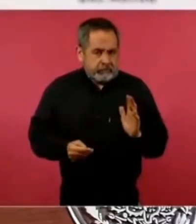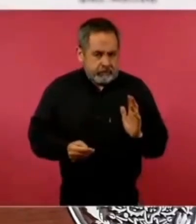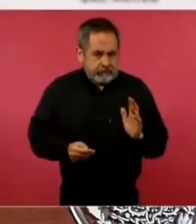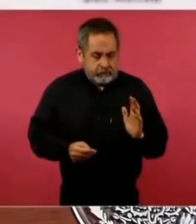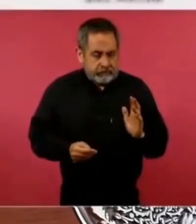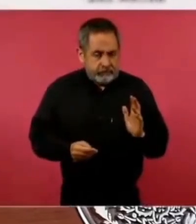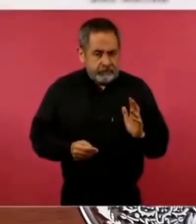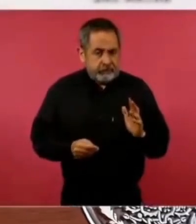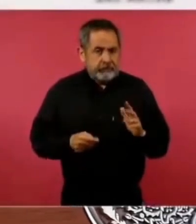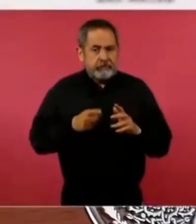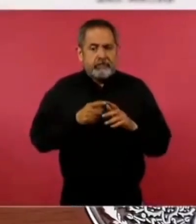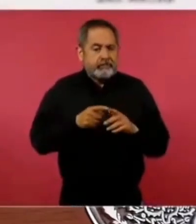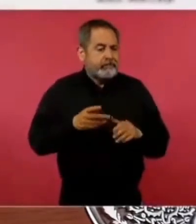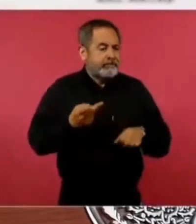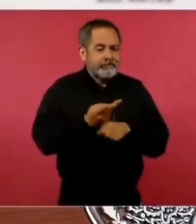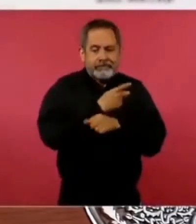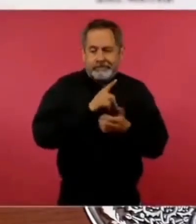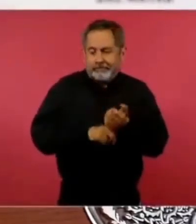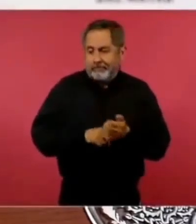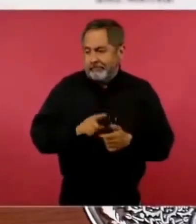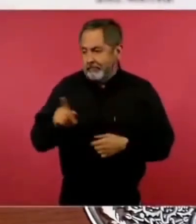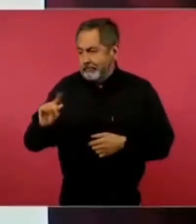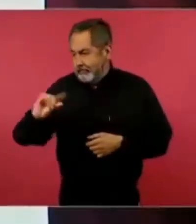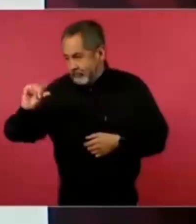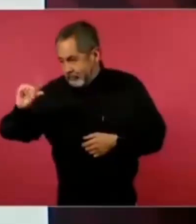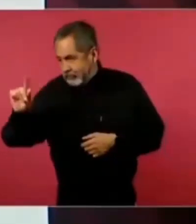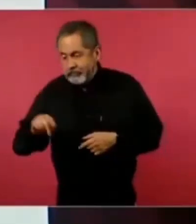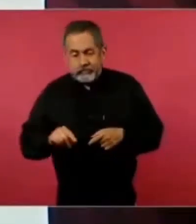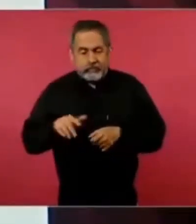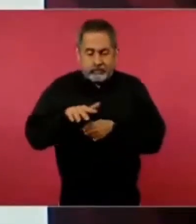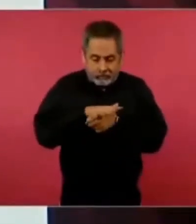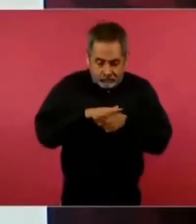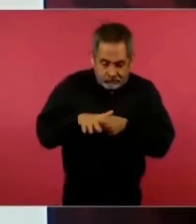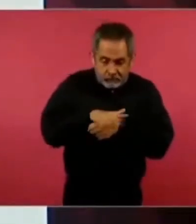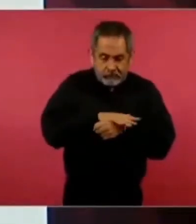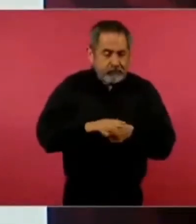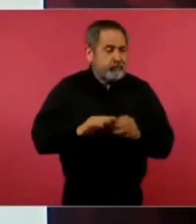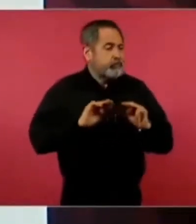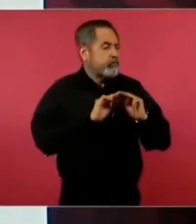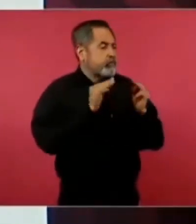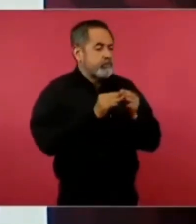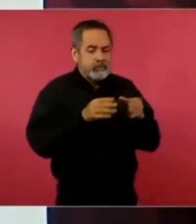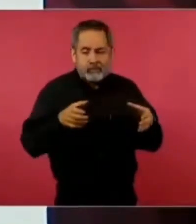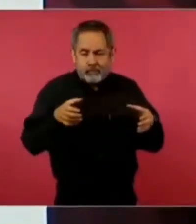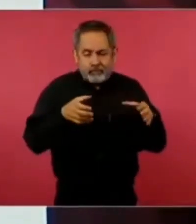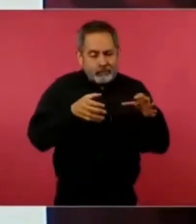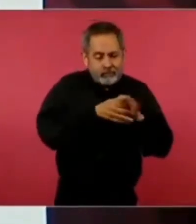la asociación delictuosa entre autoridades locales y